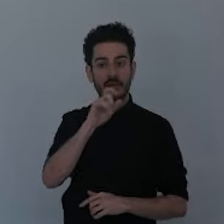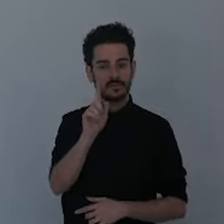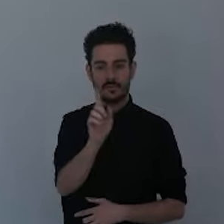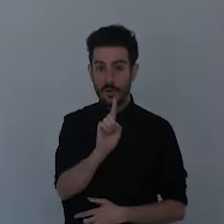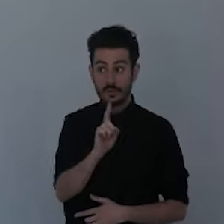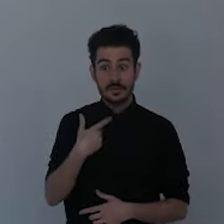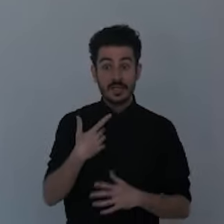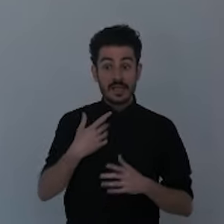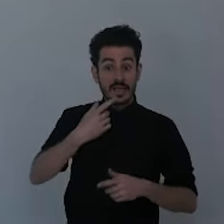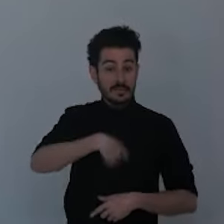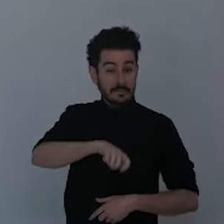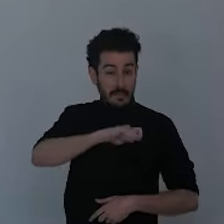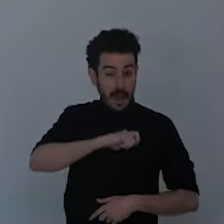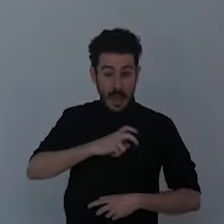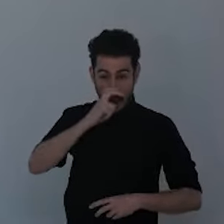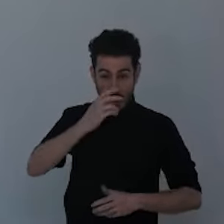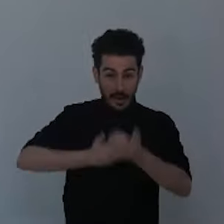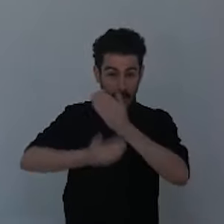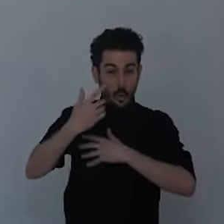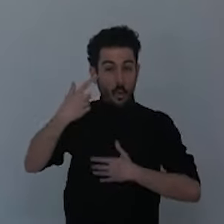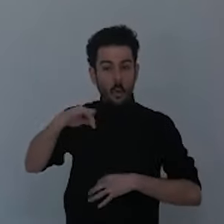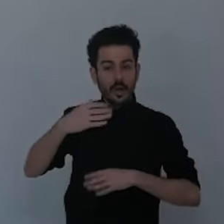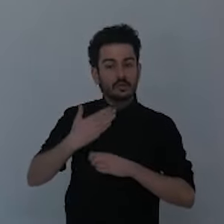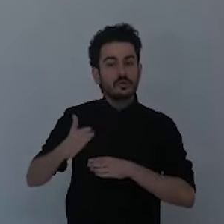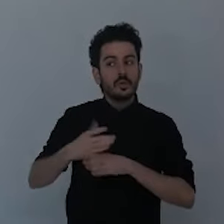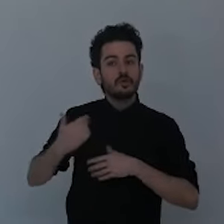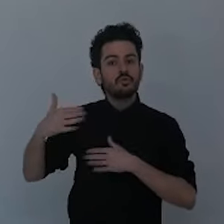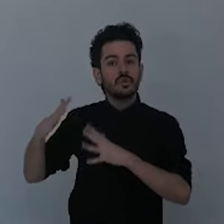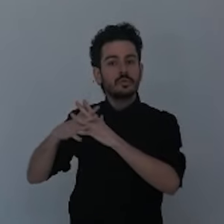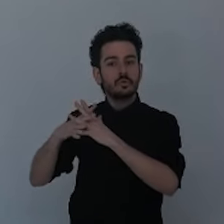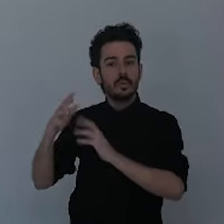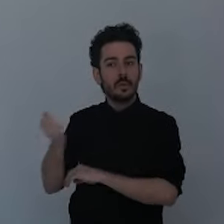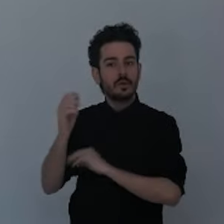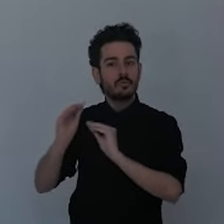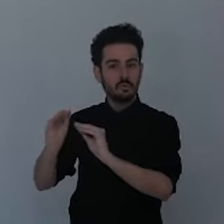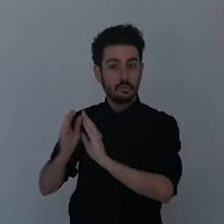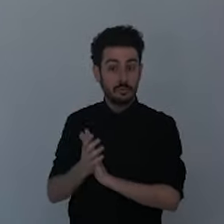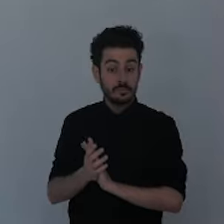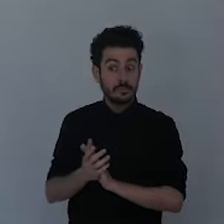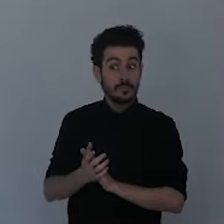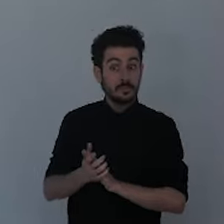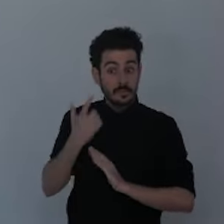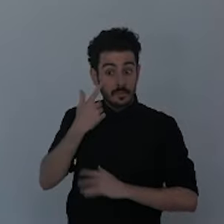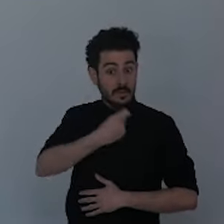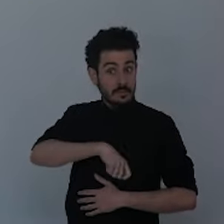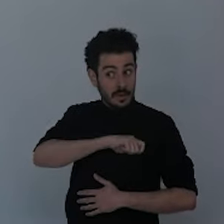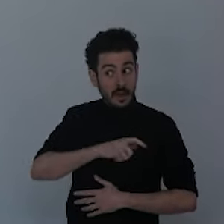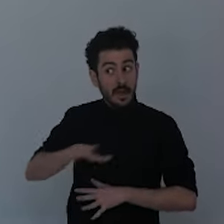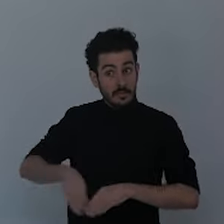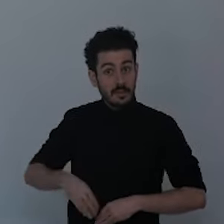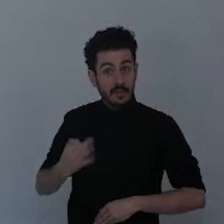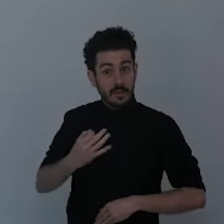estructuras de poder. Pero por mucho que les cueste entenderlo y más aún aceptarlo, España es un